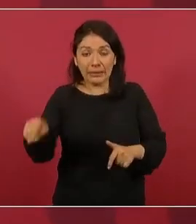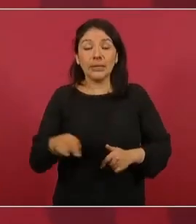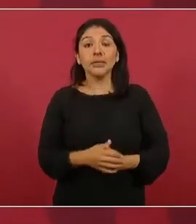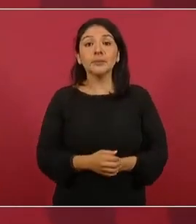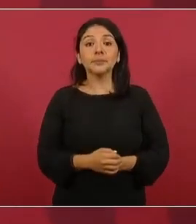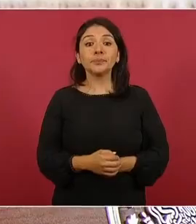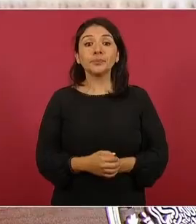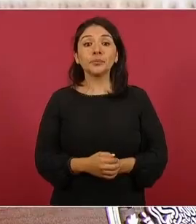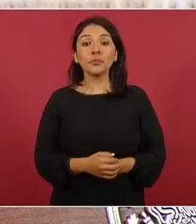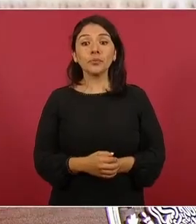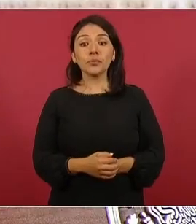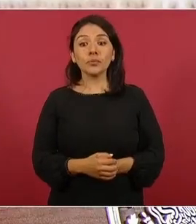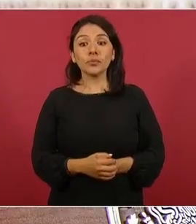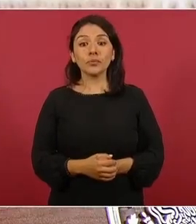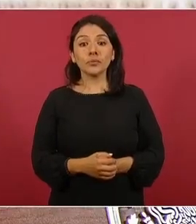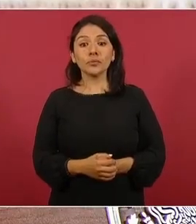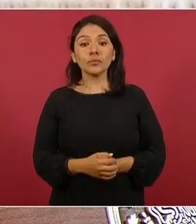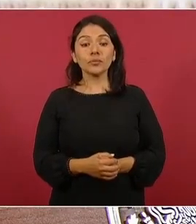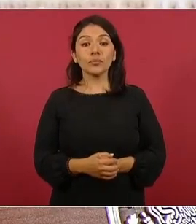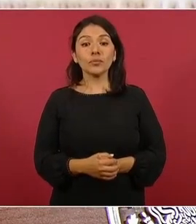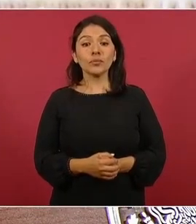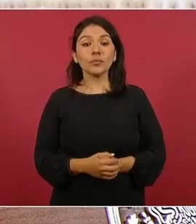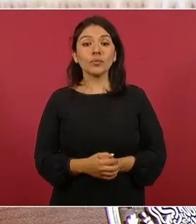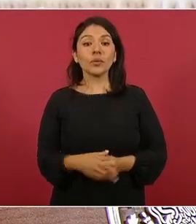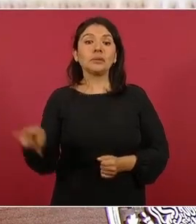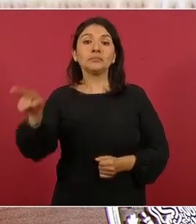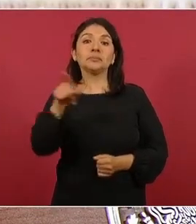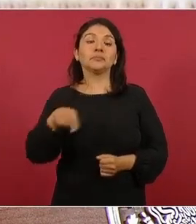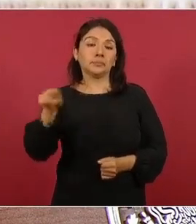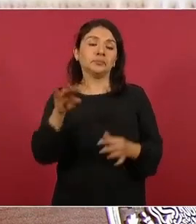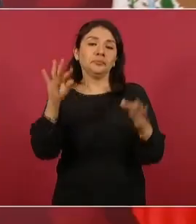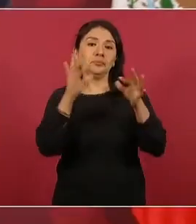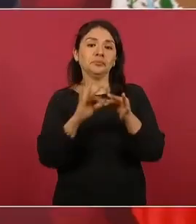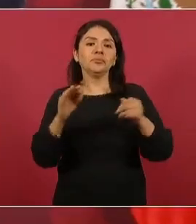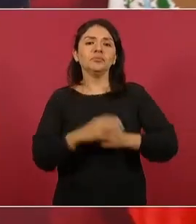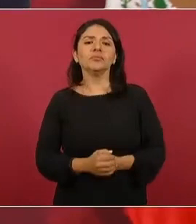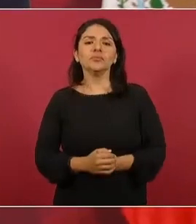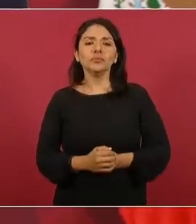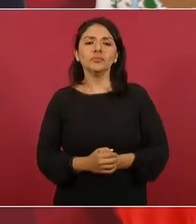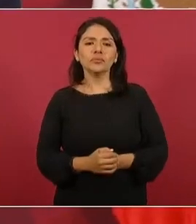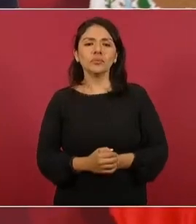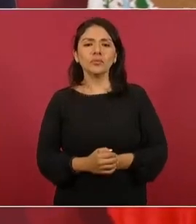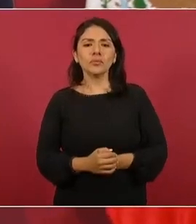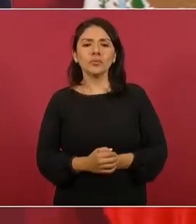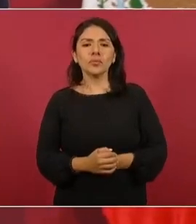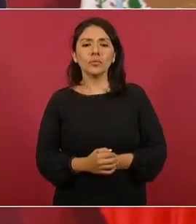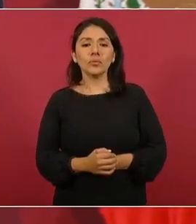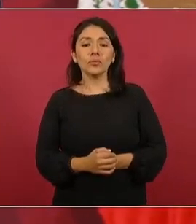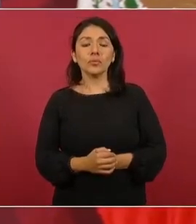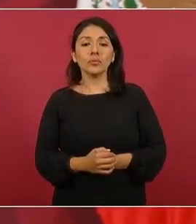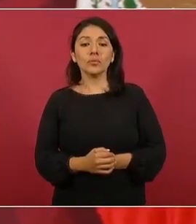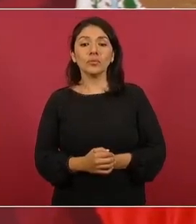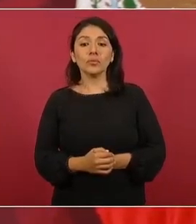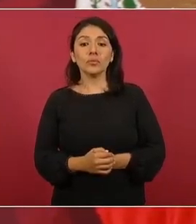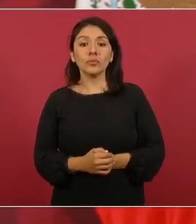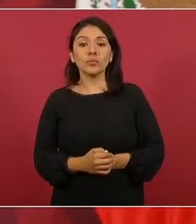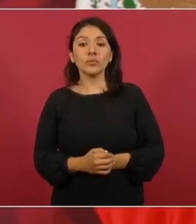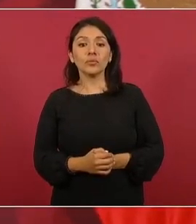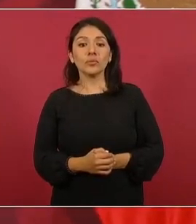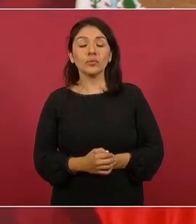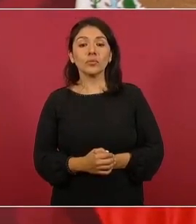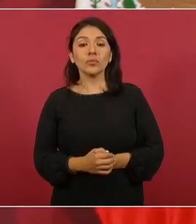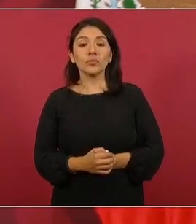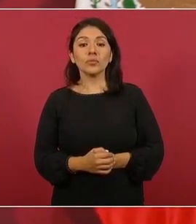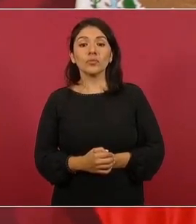decía por un cabo doy un real,